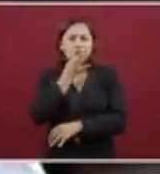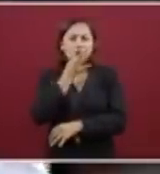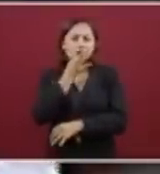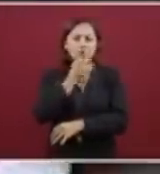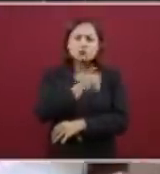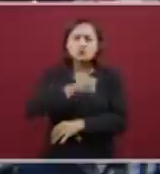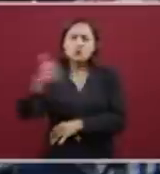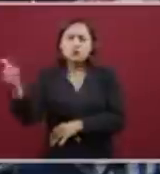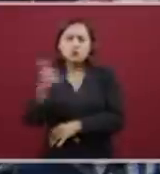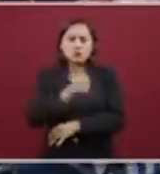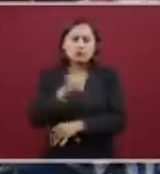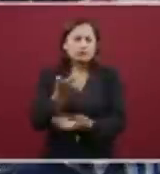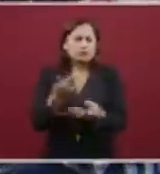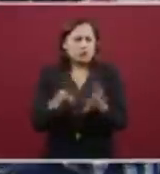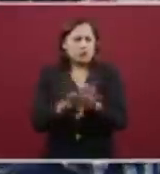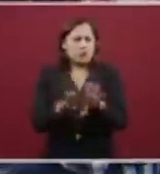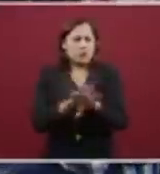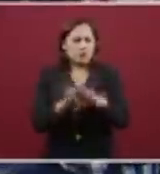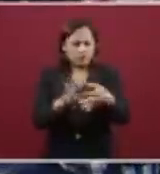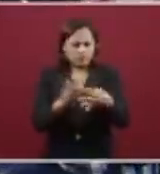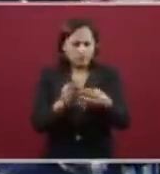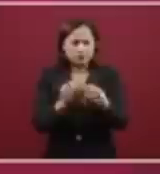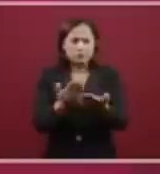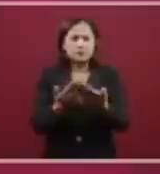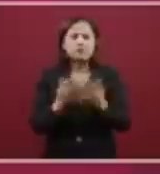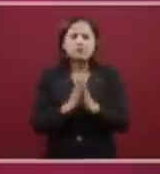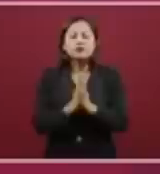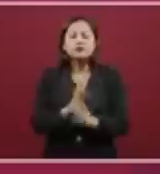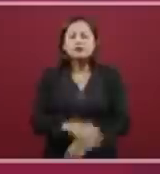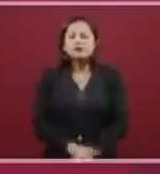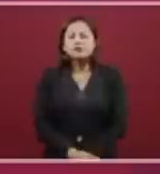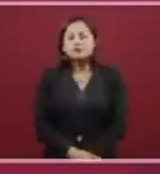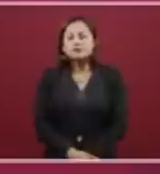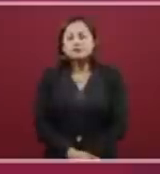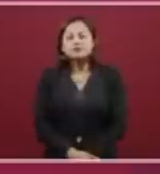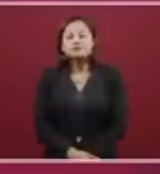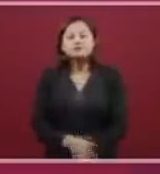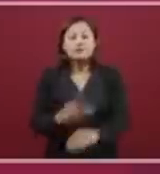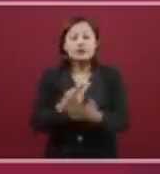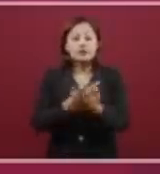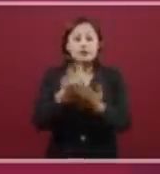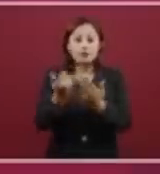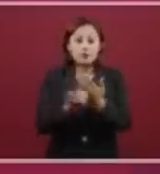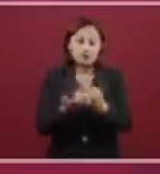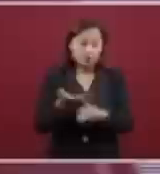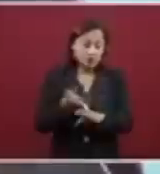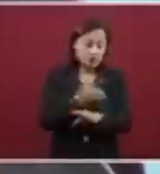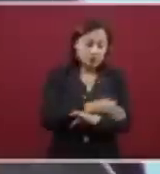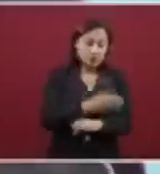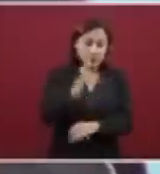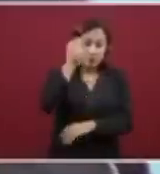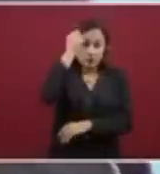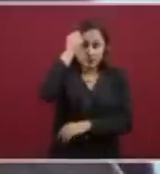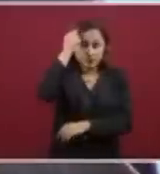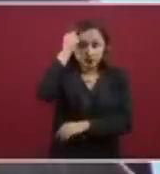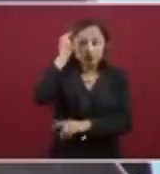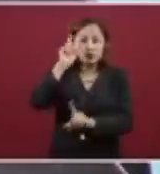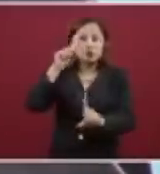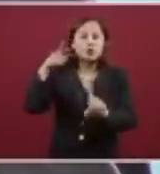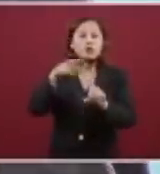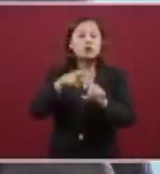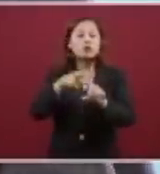me mire en el proyecto que mencionó el canal vallejo está conseguido simplemente una una